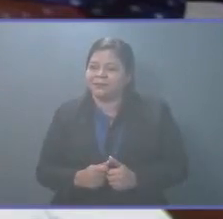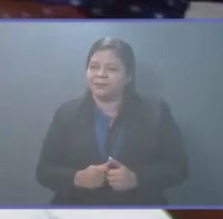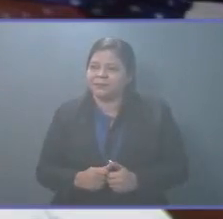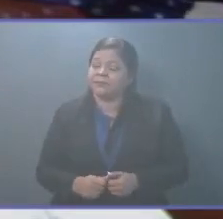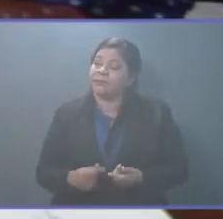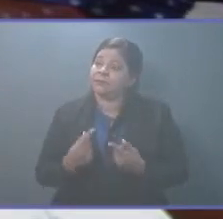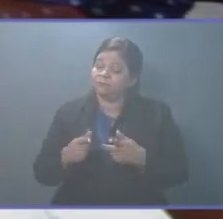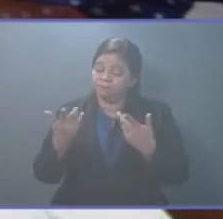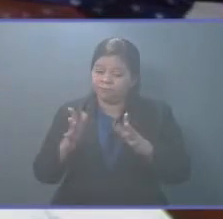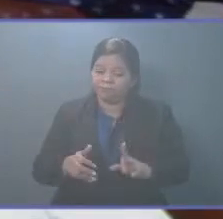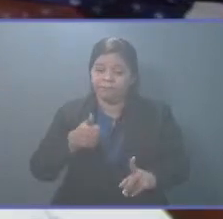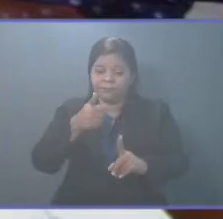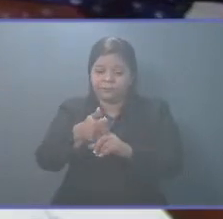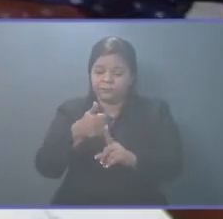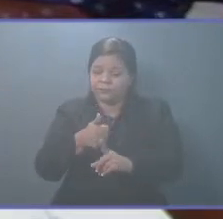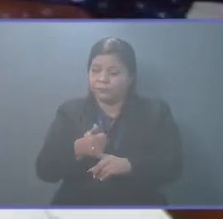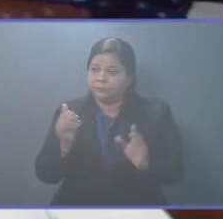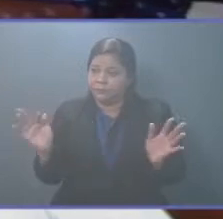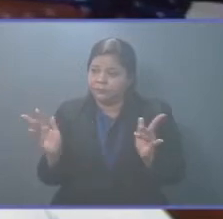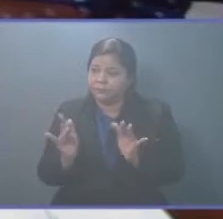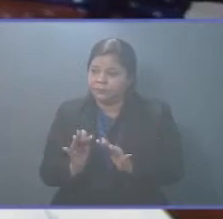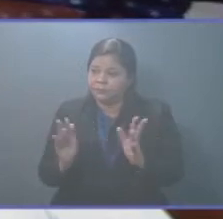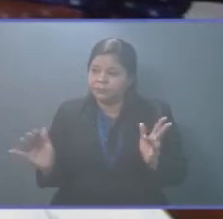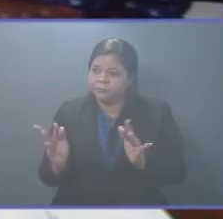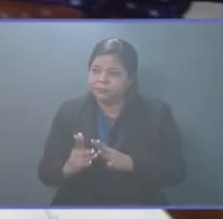en cada una de estas sesiones de trabajo.